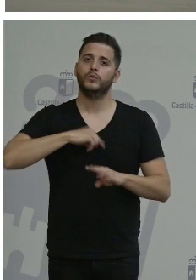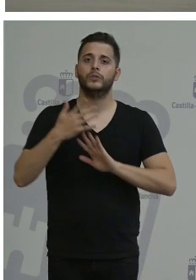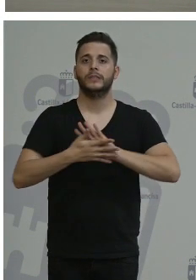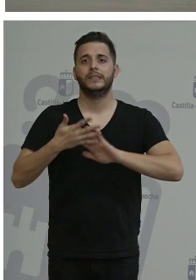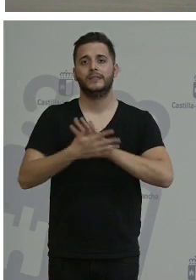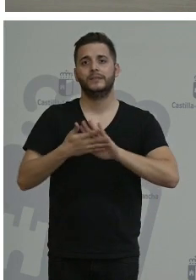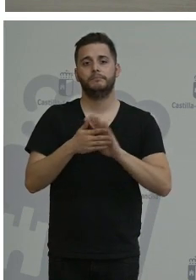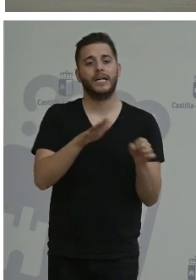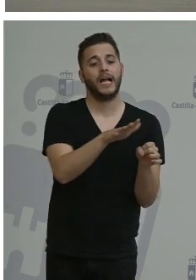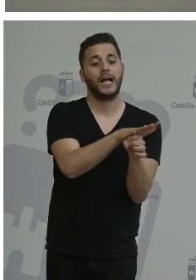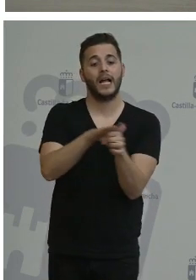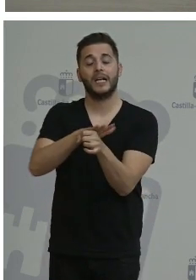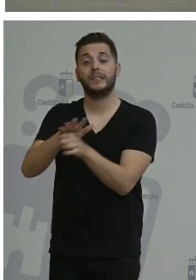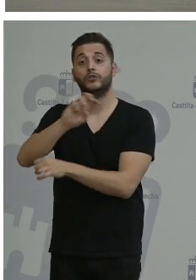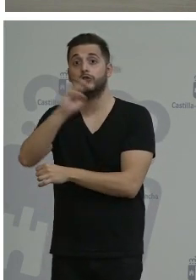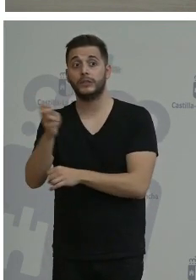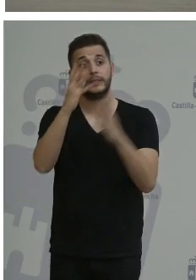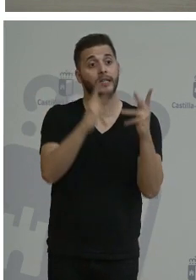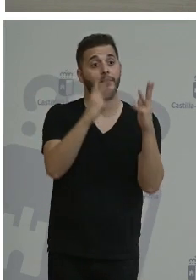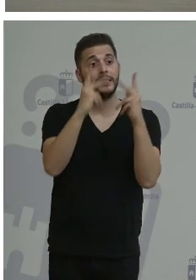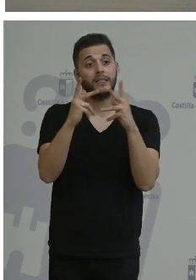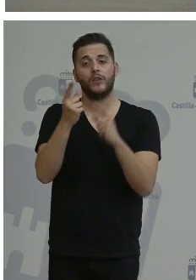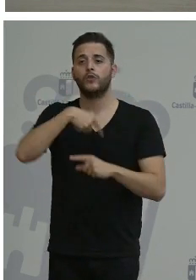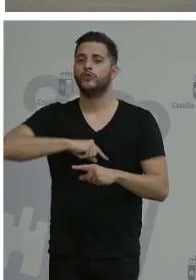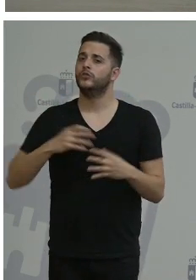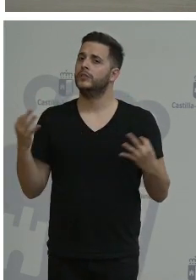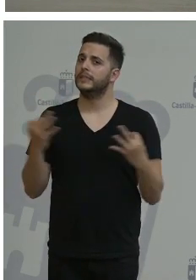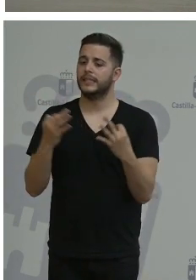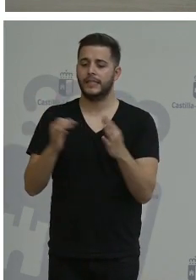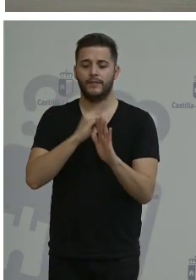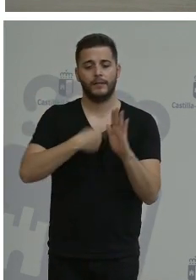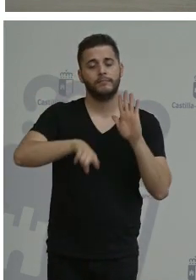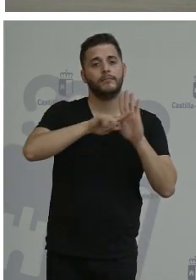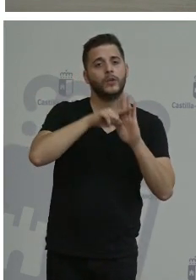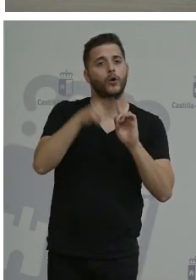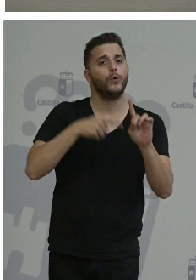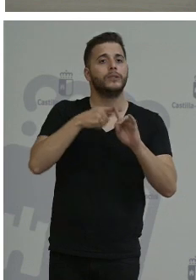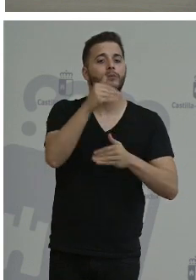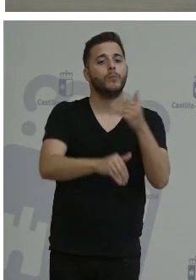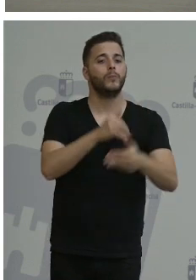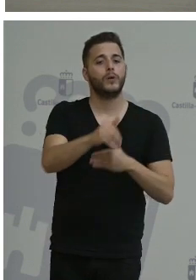otras áreas de la Administración tenemos que contar para poner en marcha este proceso.